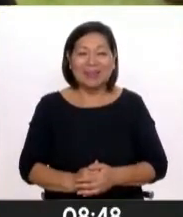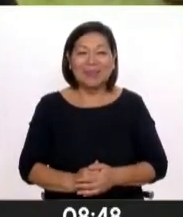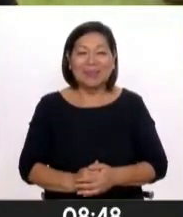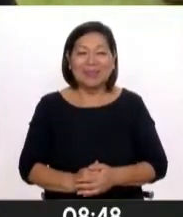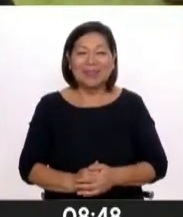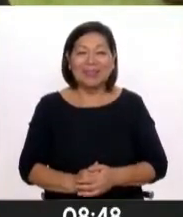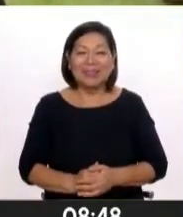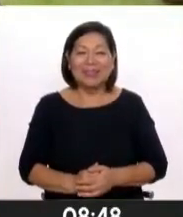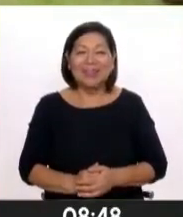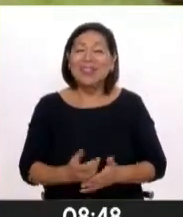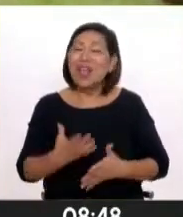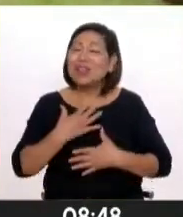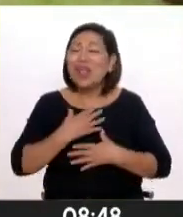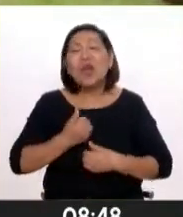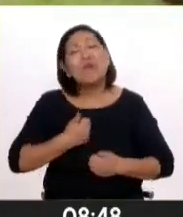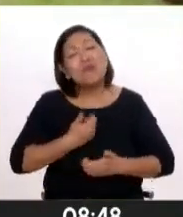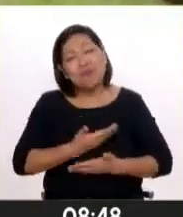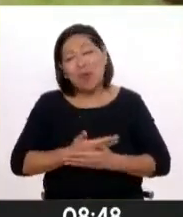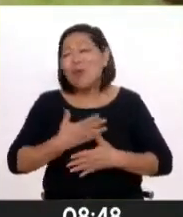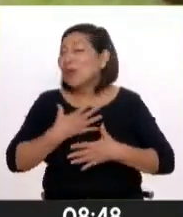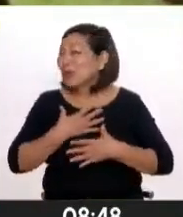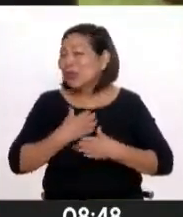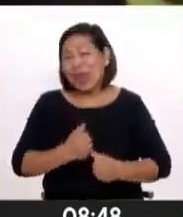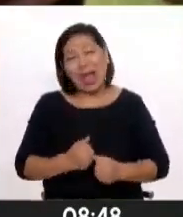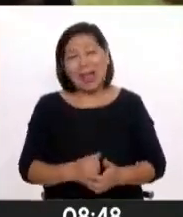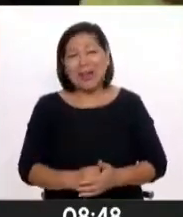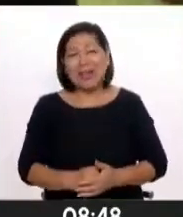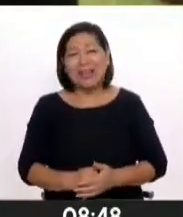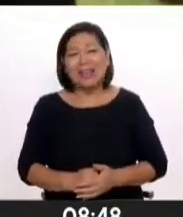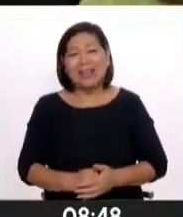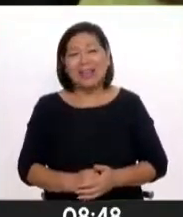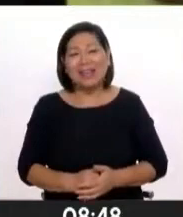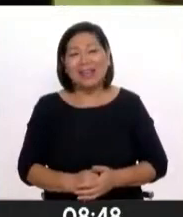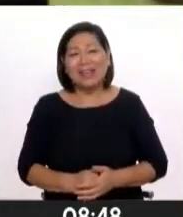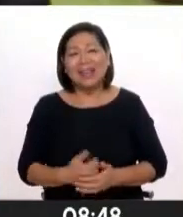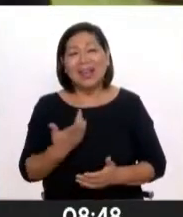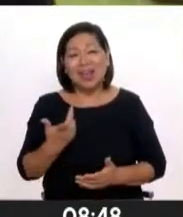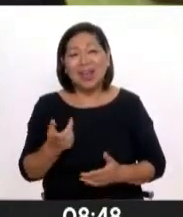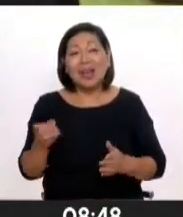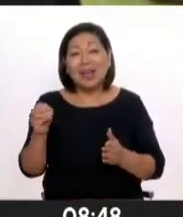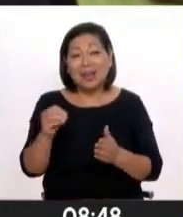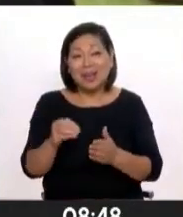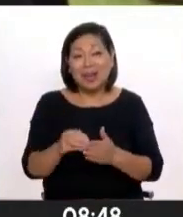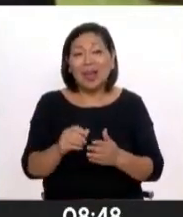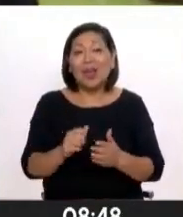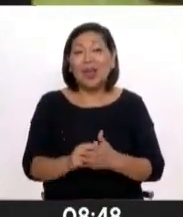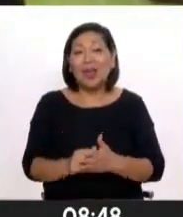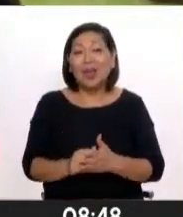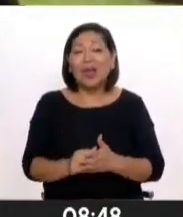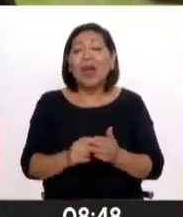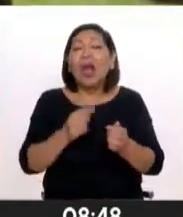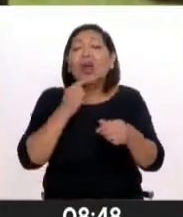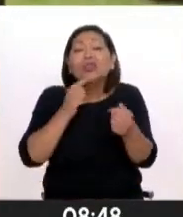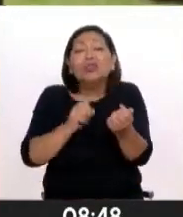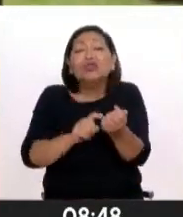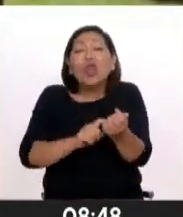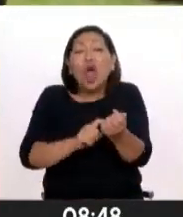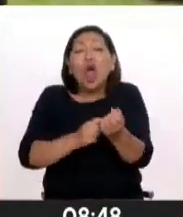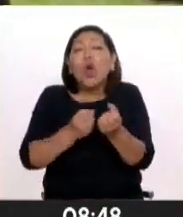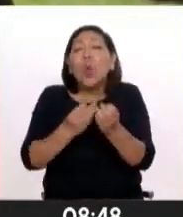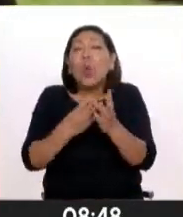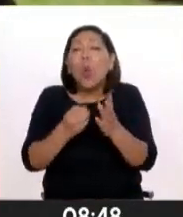Es un poquito sanito. Ayer la examinada salí con 12 de hemoglobina.